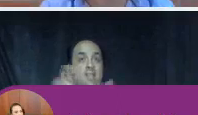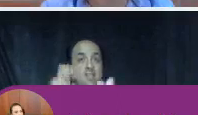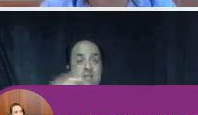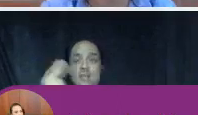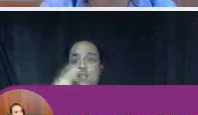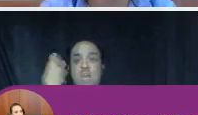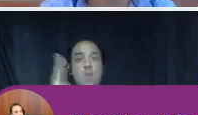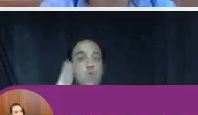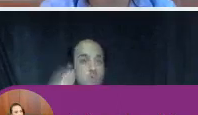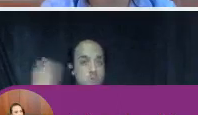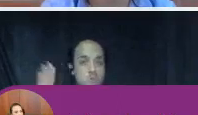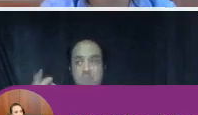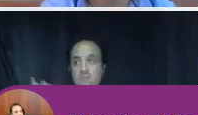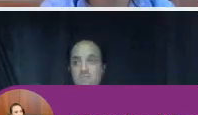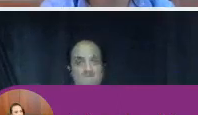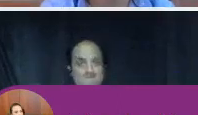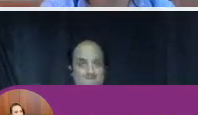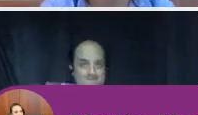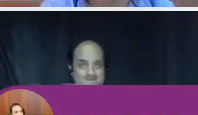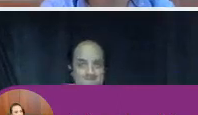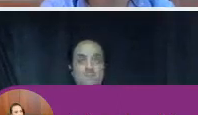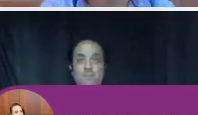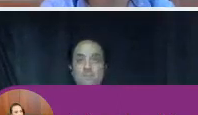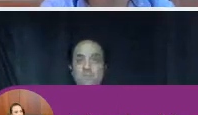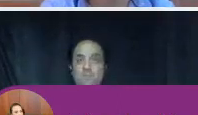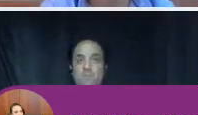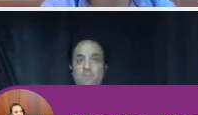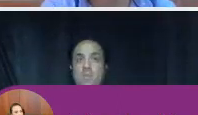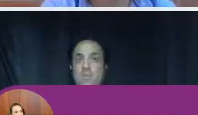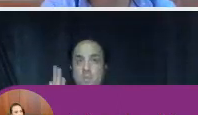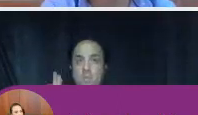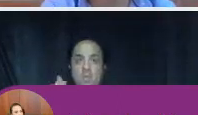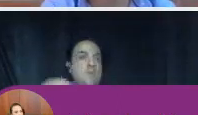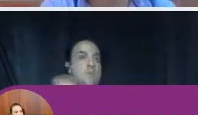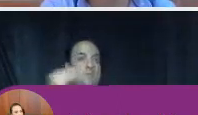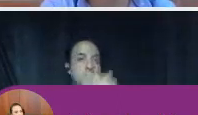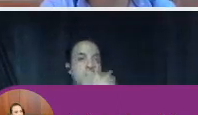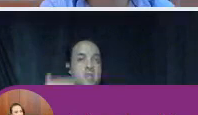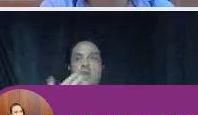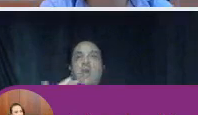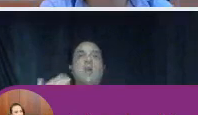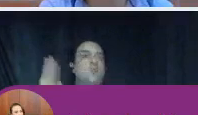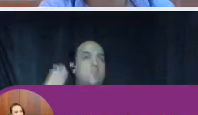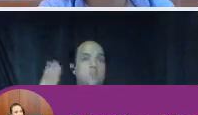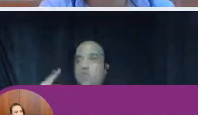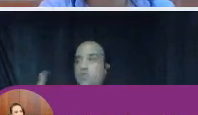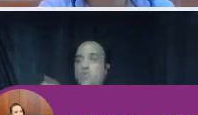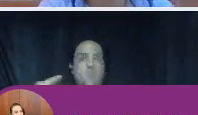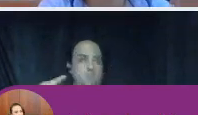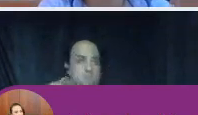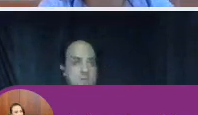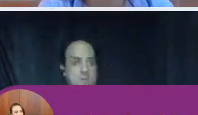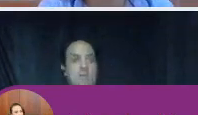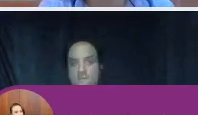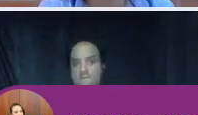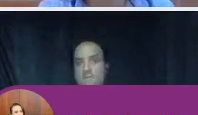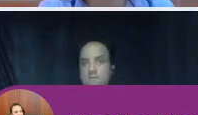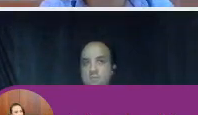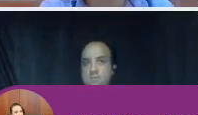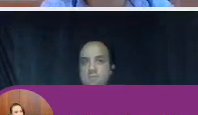bueno, sí, tiene, como bien lo dice la magistrada, pues es un compromiso tanto del docente como de la familia. Y bueno, pues te